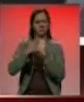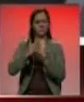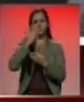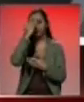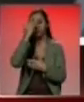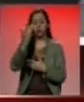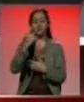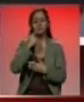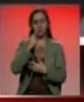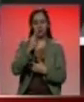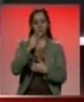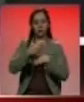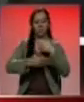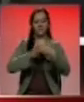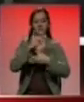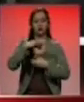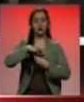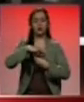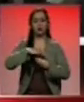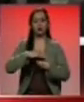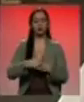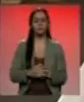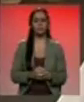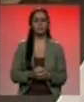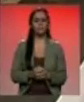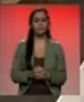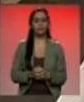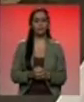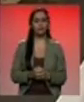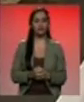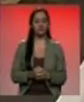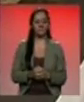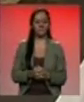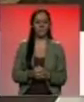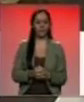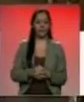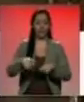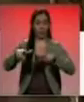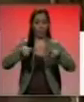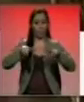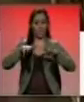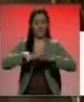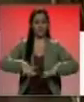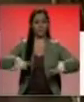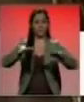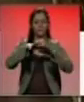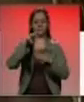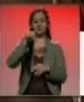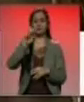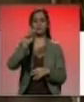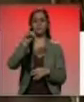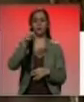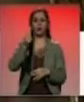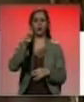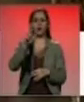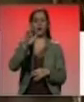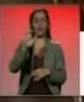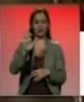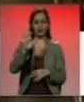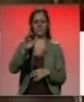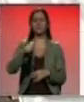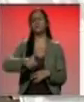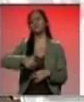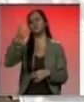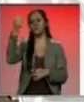las novedades del proceso electoral. En las instalaciones que Mongat alquila en Semexpo, al norte de Quito, ya